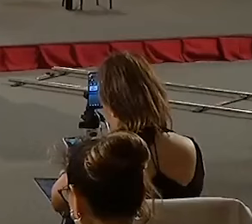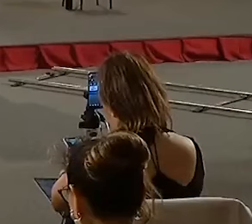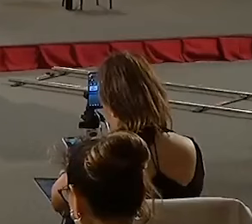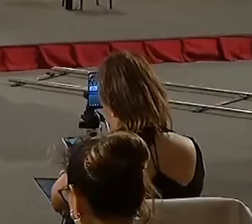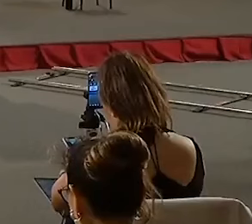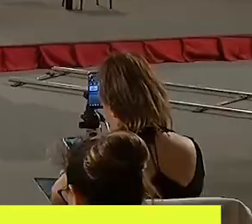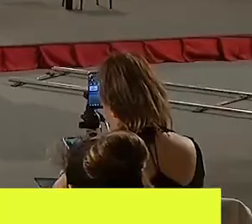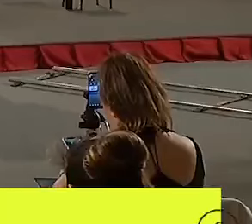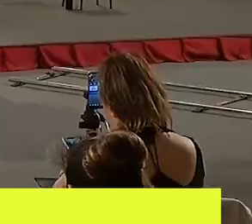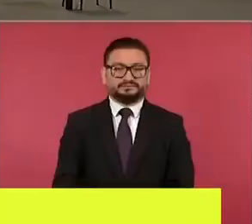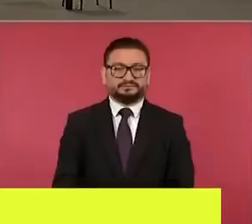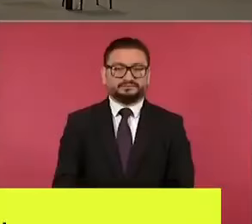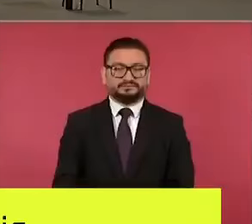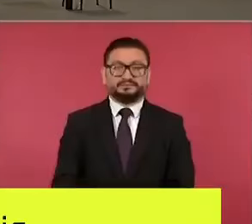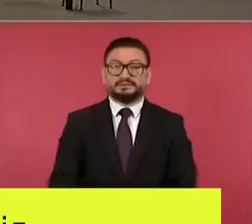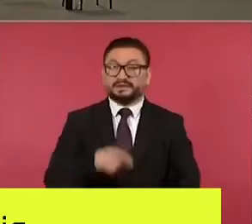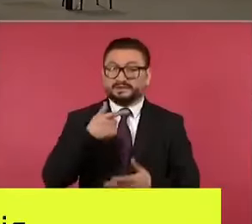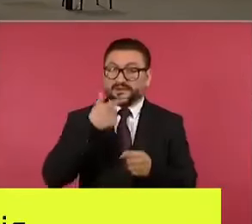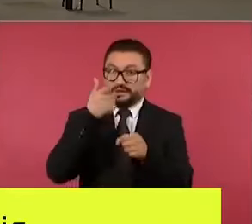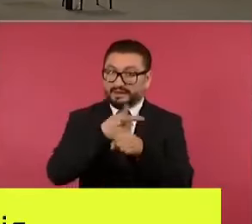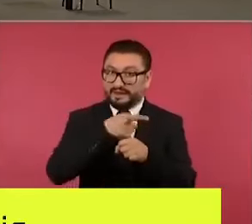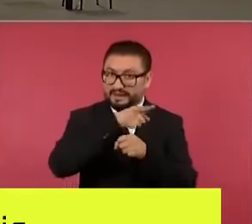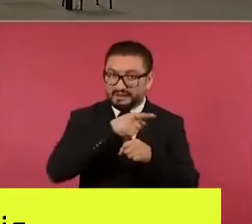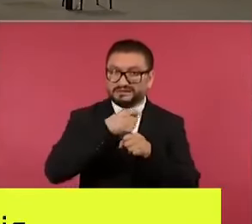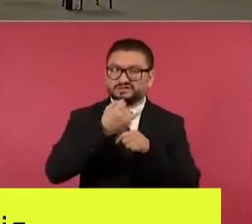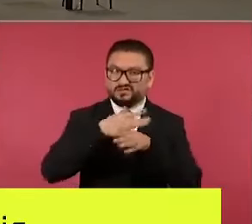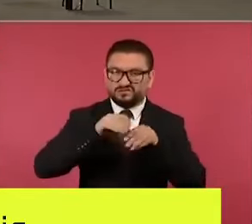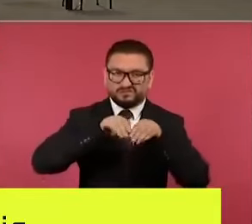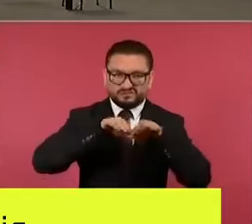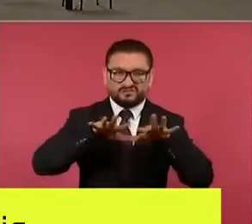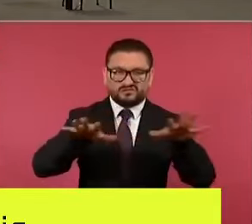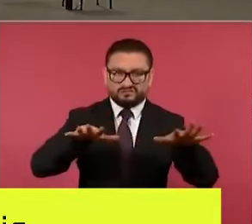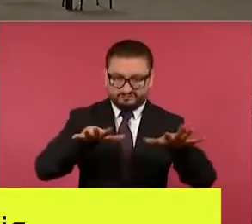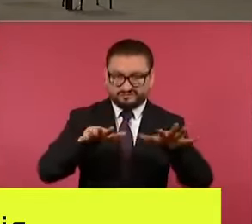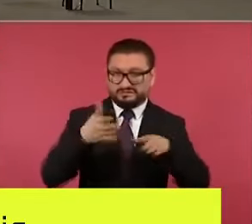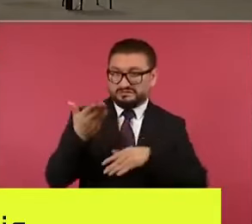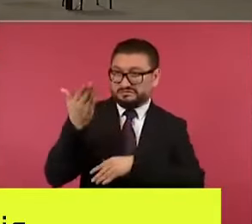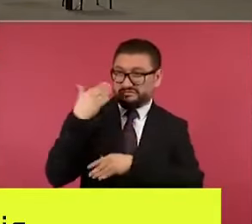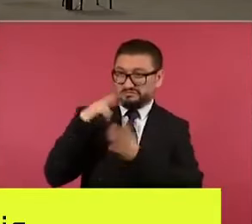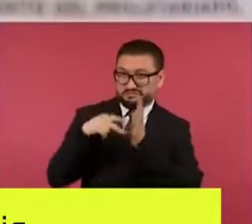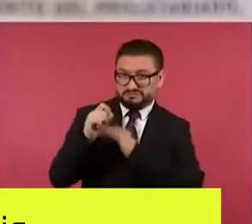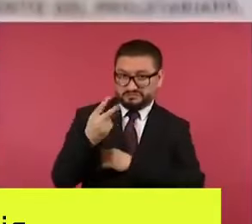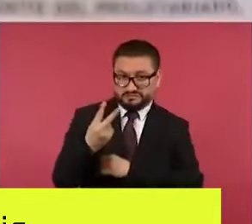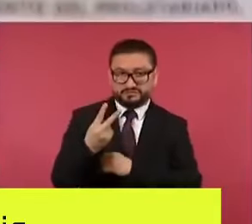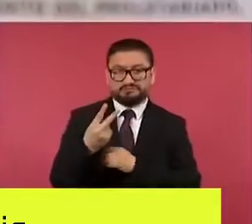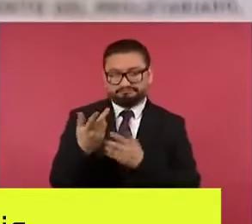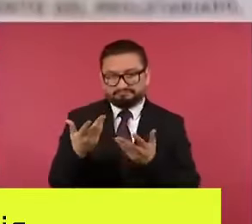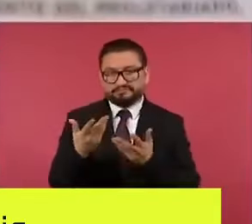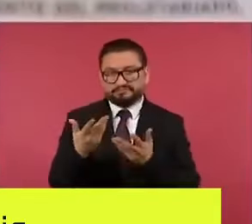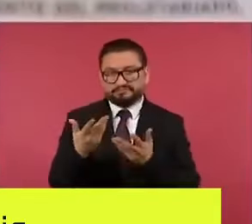Ahí se detectaron campañas de guerra sucia desde agosto de 2022. Los descargos de responsabilidad, que